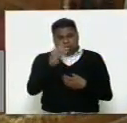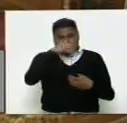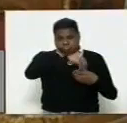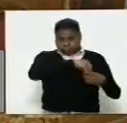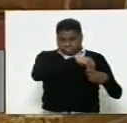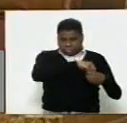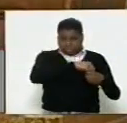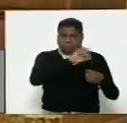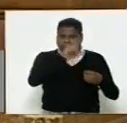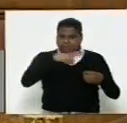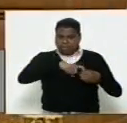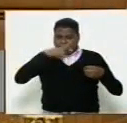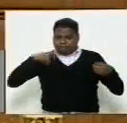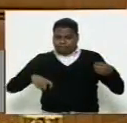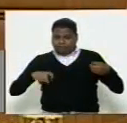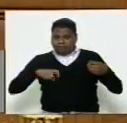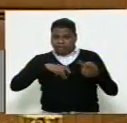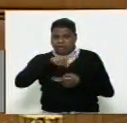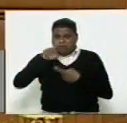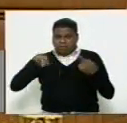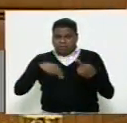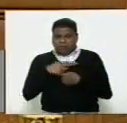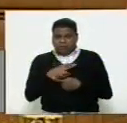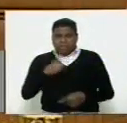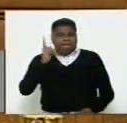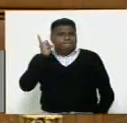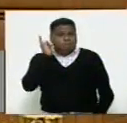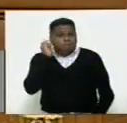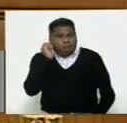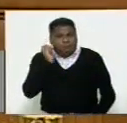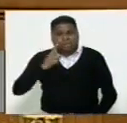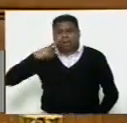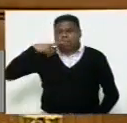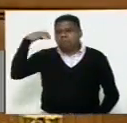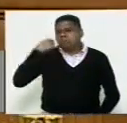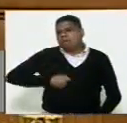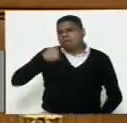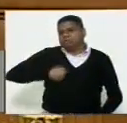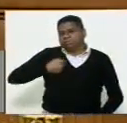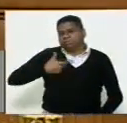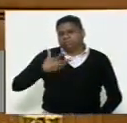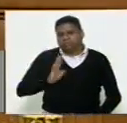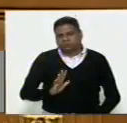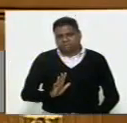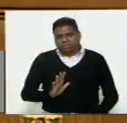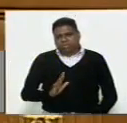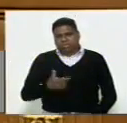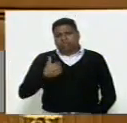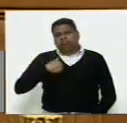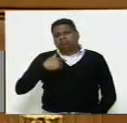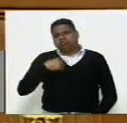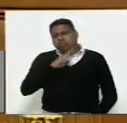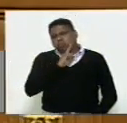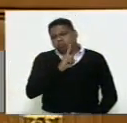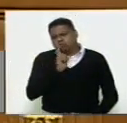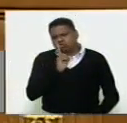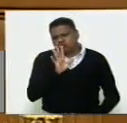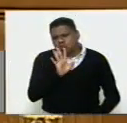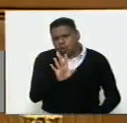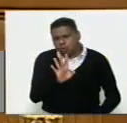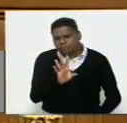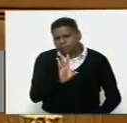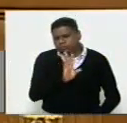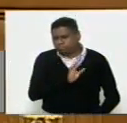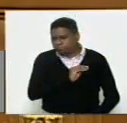ella. Machistas, mujeres machistas. Yo las llamo y los